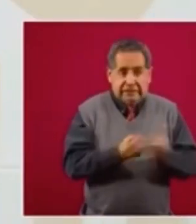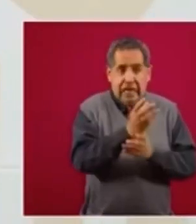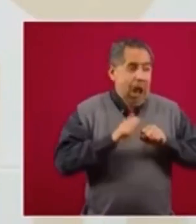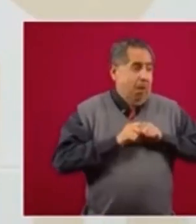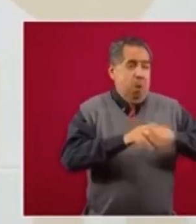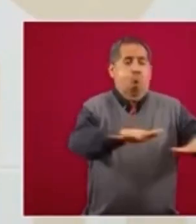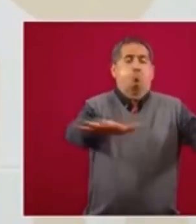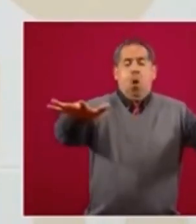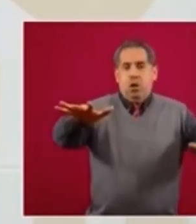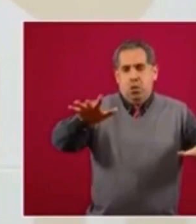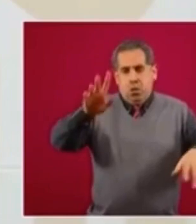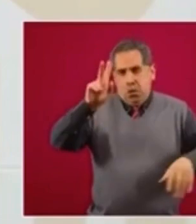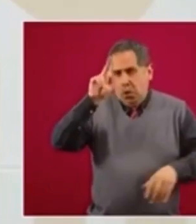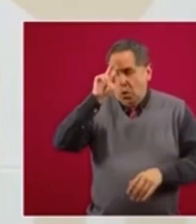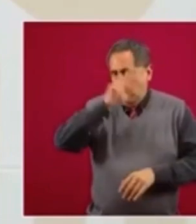lo que es muy delicado.